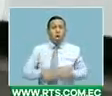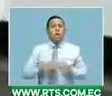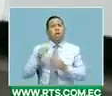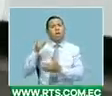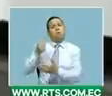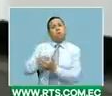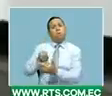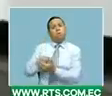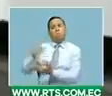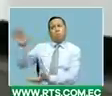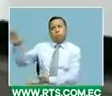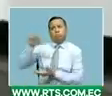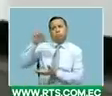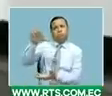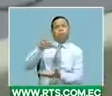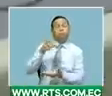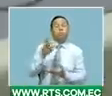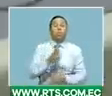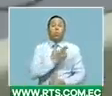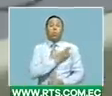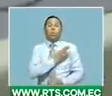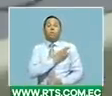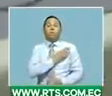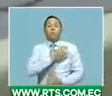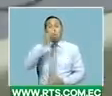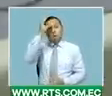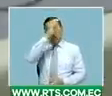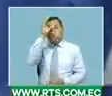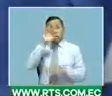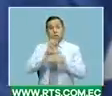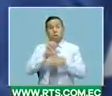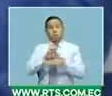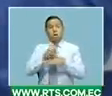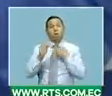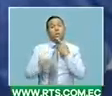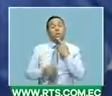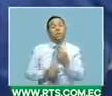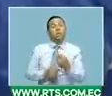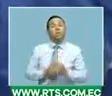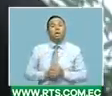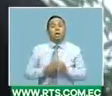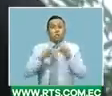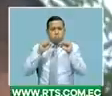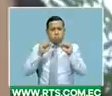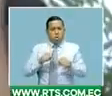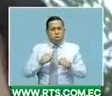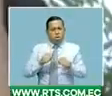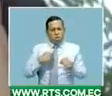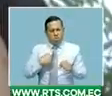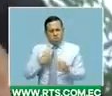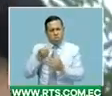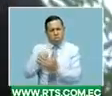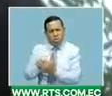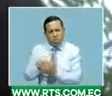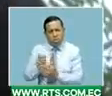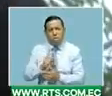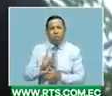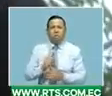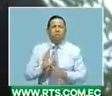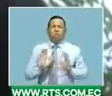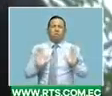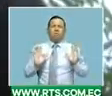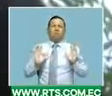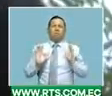Jimbo de la Pontificia Universidad Católica del Ecuador considera que sería apresurado participar. No va a ser tan posible que la academia